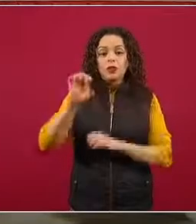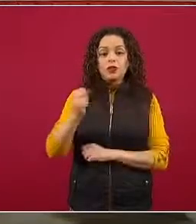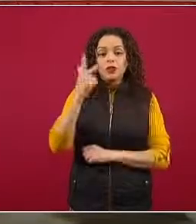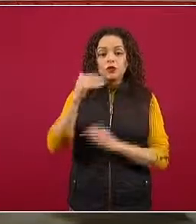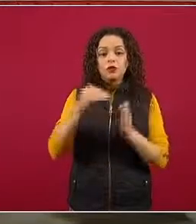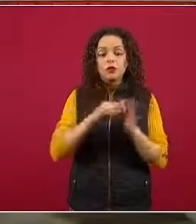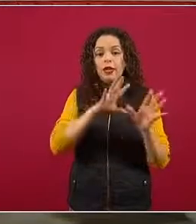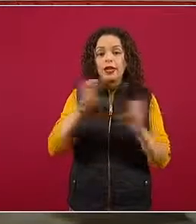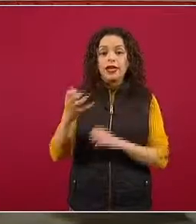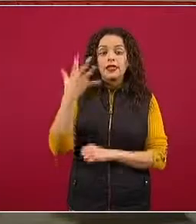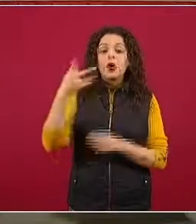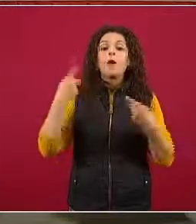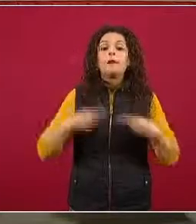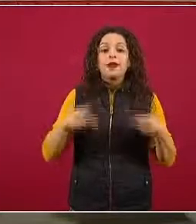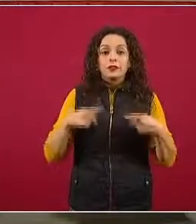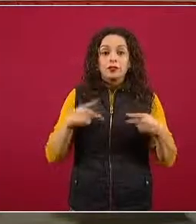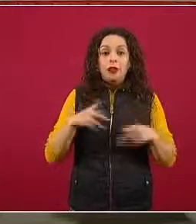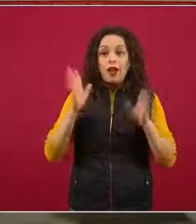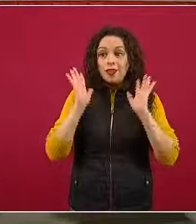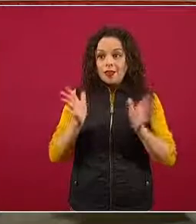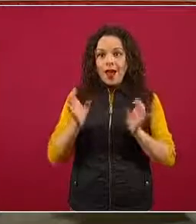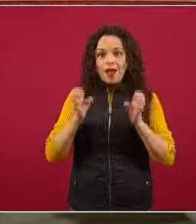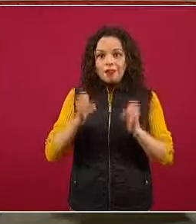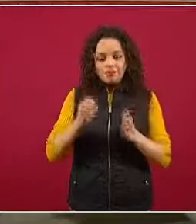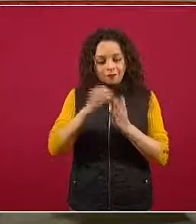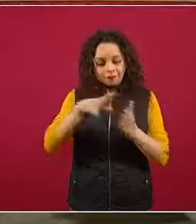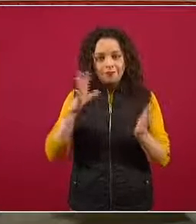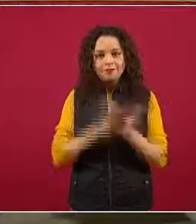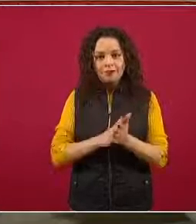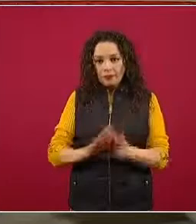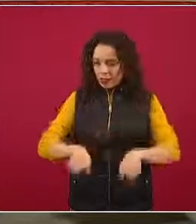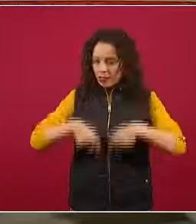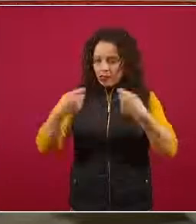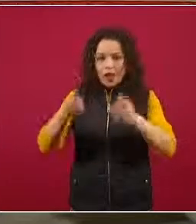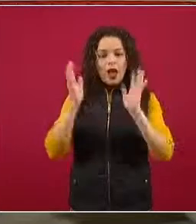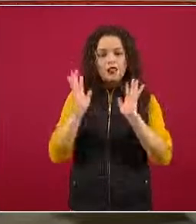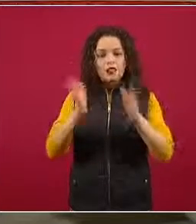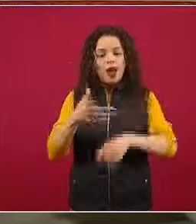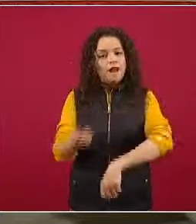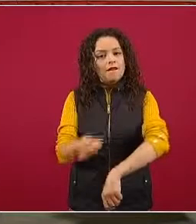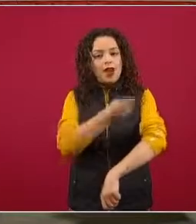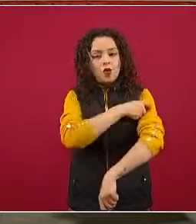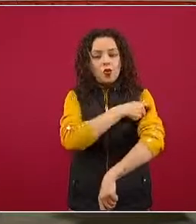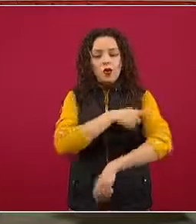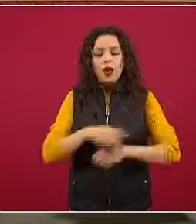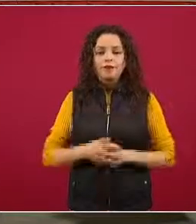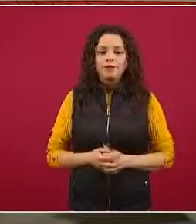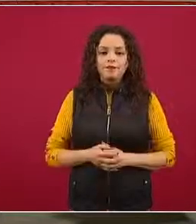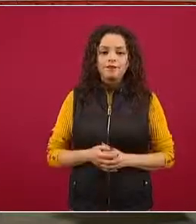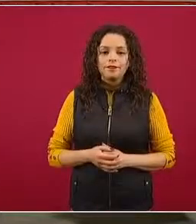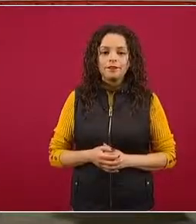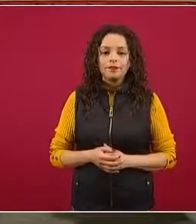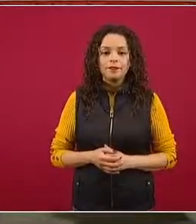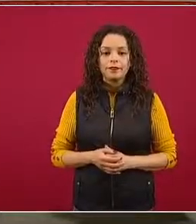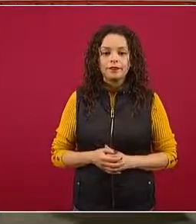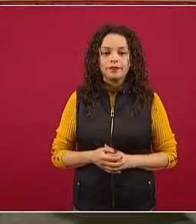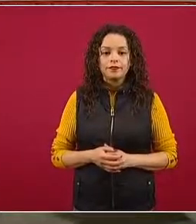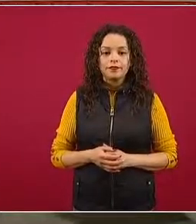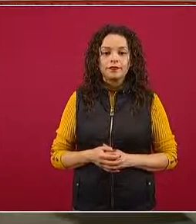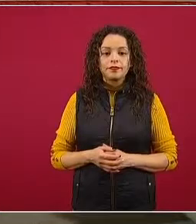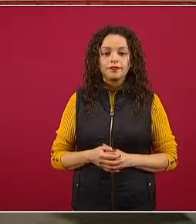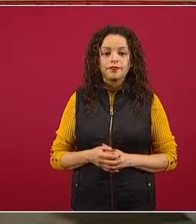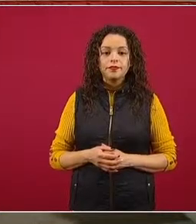5.968.505 personas que se tienen registradas, personas adultas mayores que han recibido la vacuna contra la influenza